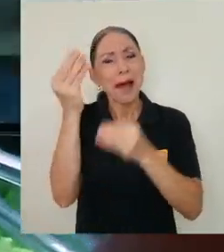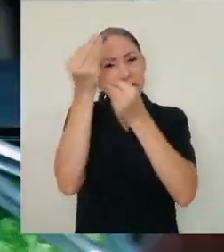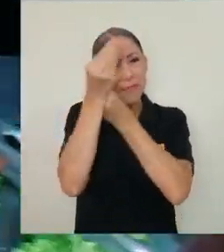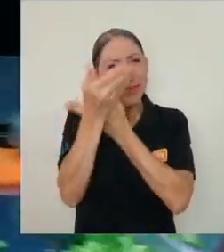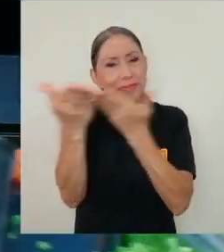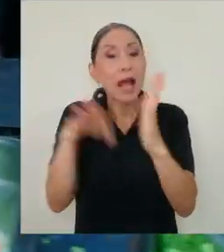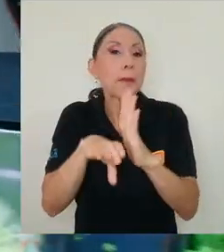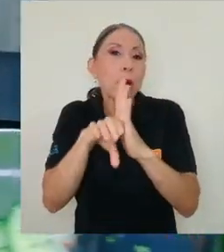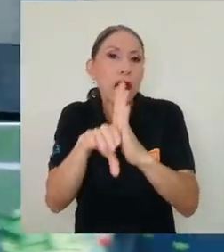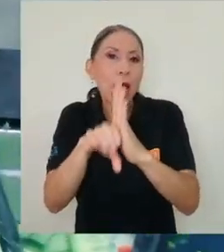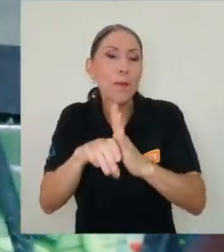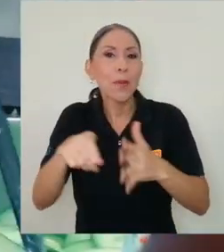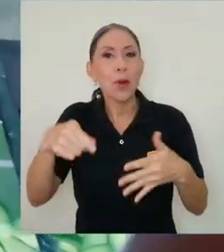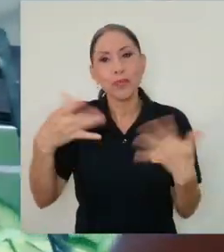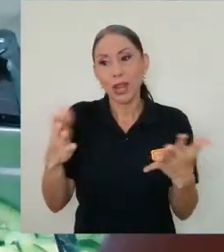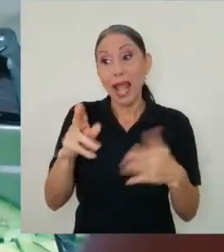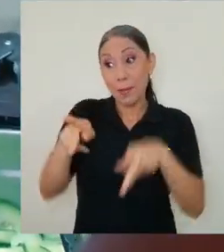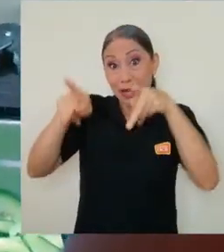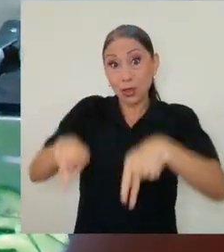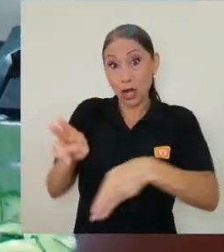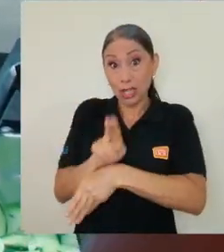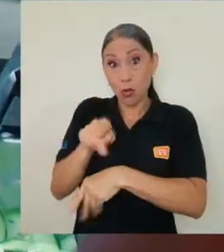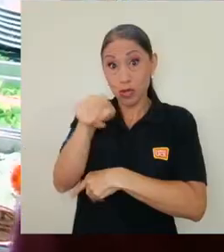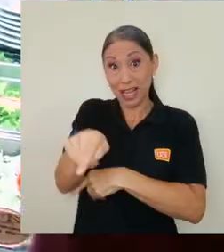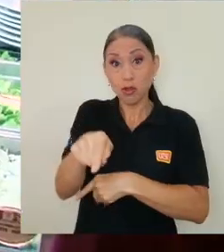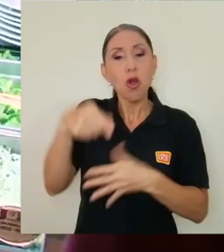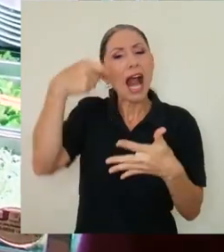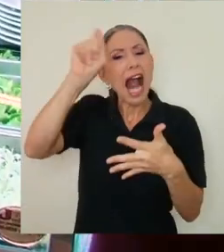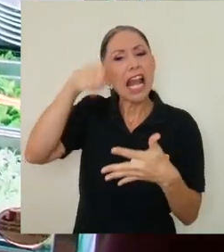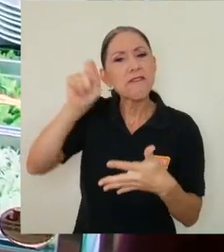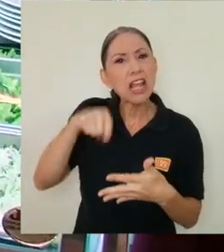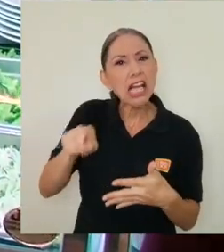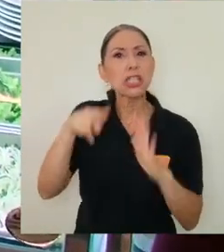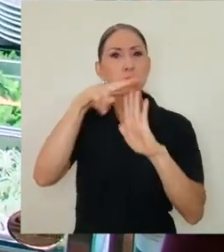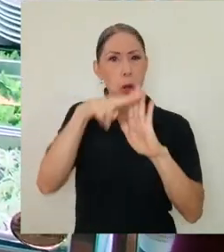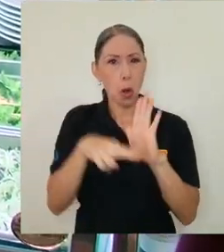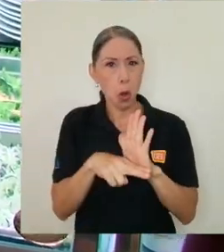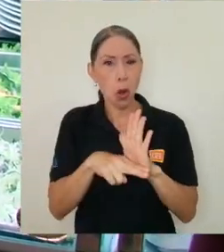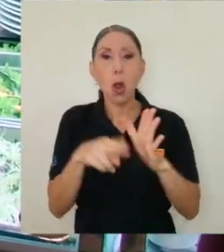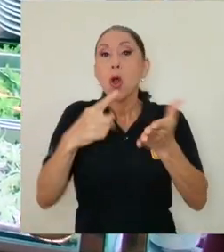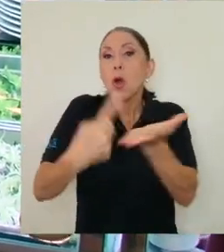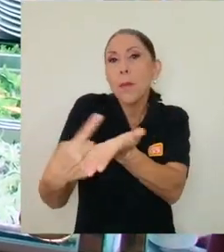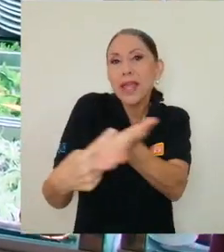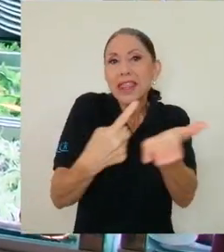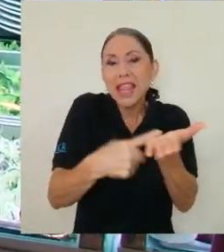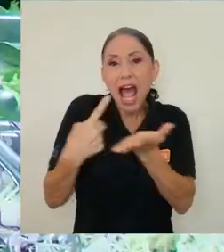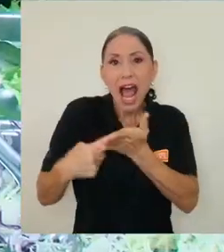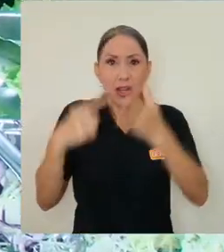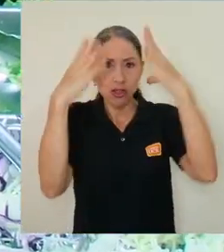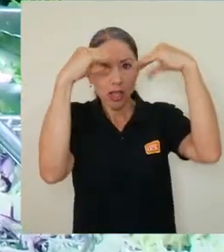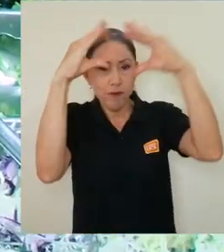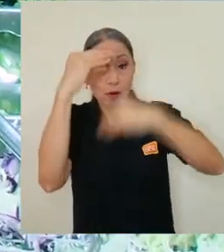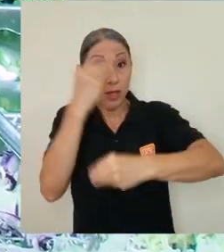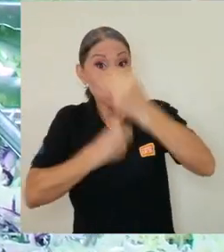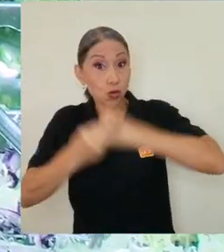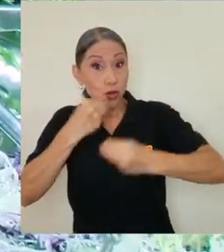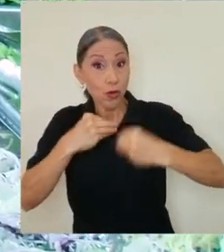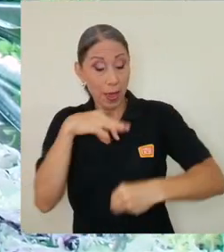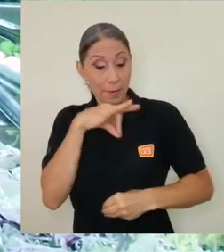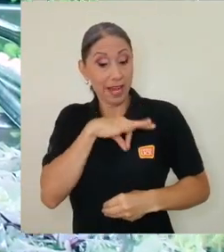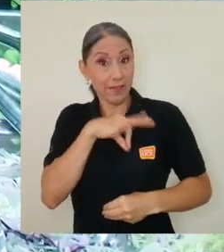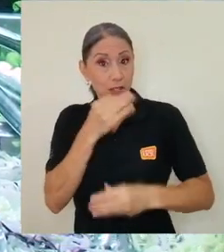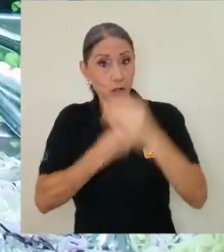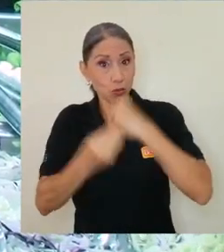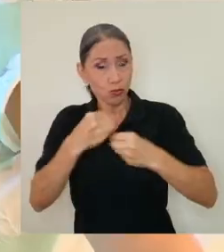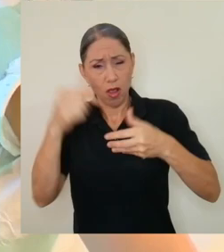datos adicionales como la calificación de los usuarios, los comentarios, información sobre los nutrientes, los beneficios de los